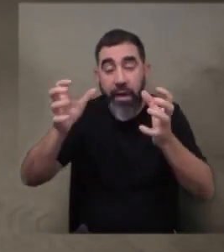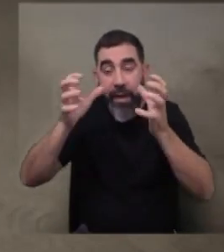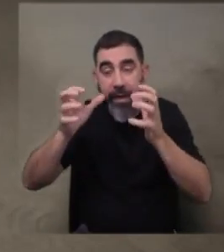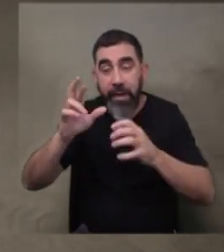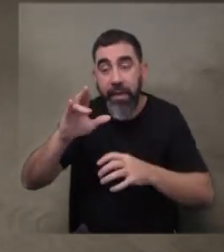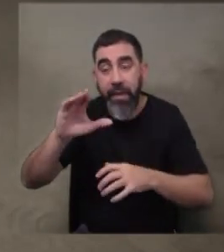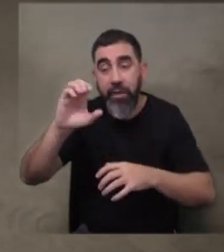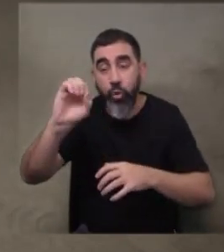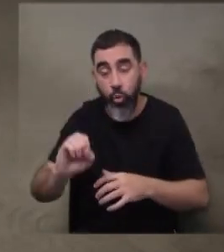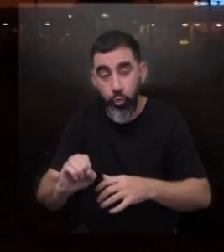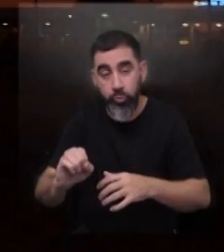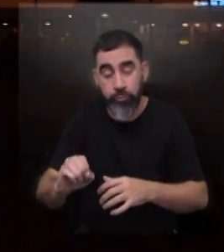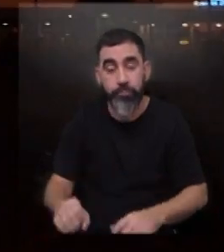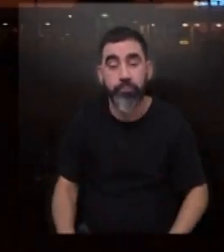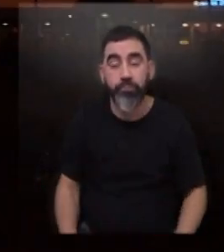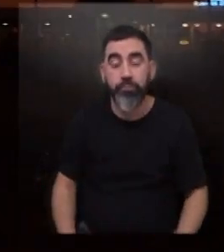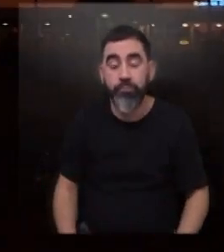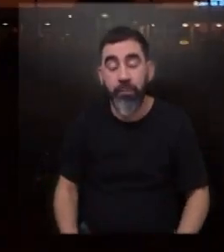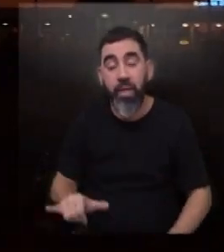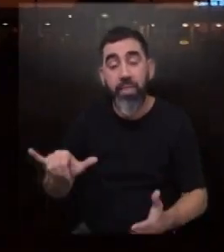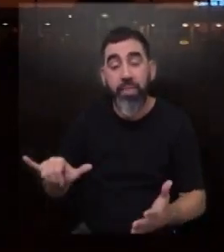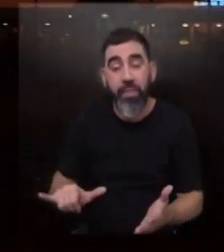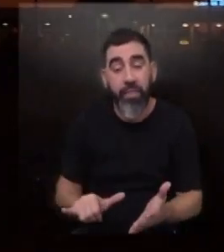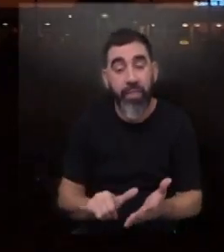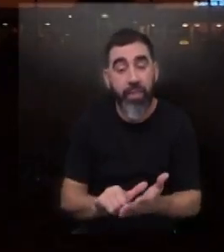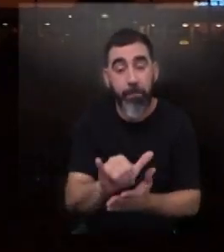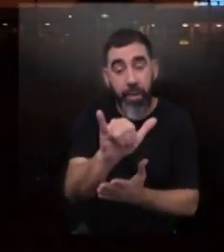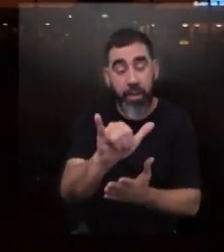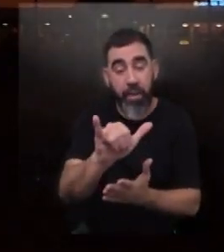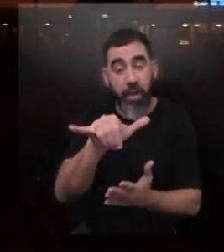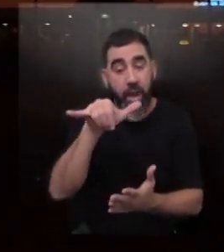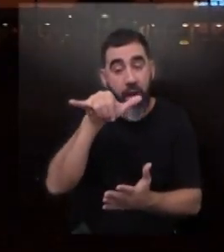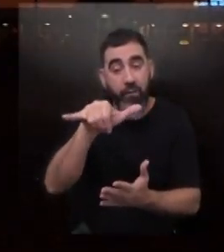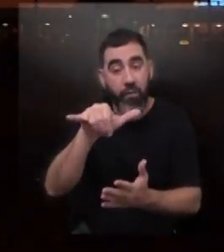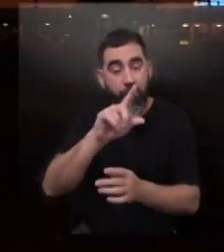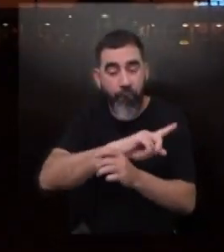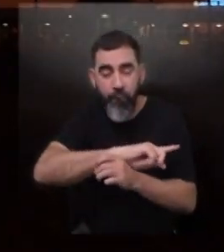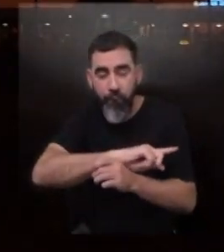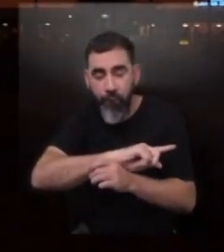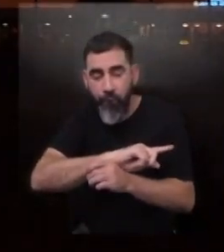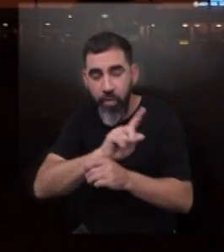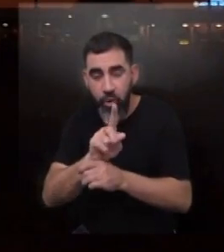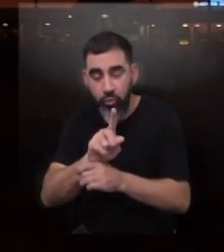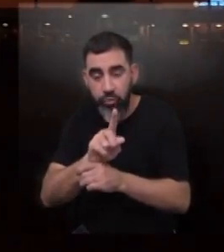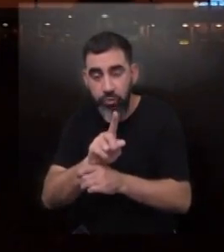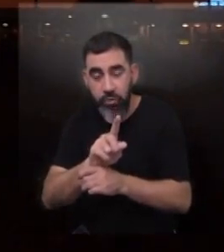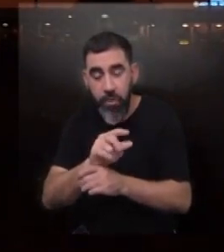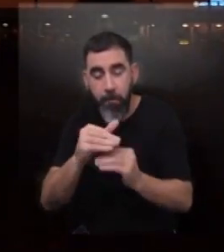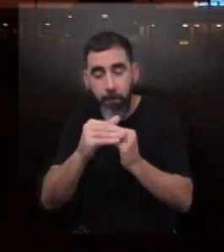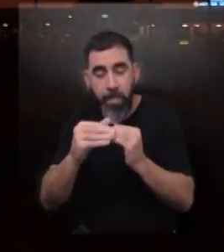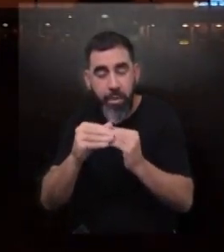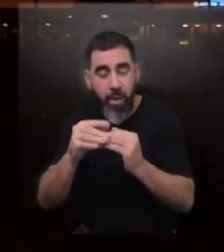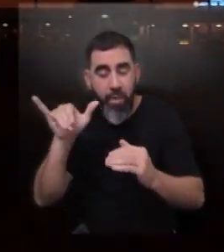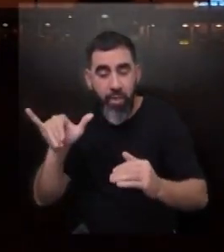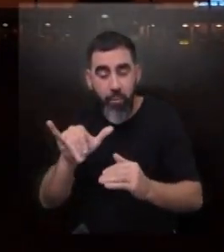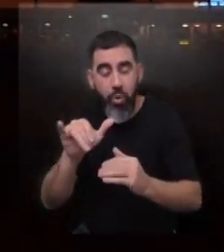tan riesgoso es el evento potencial. El despegue es una maniobra en la que el avión busca ganar velocidad hasta alcanzar una velocidad mínima de vuelo y